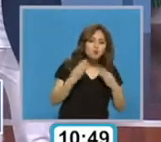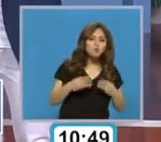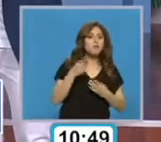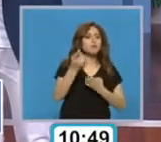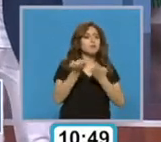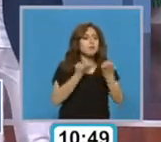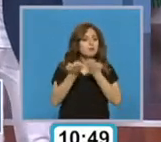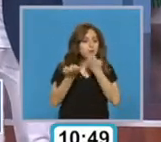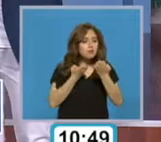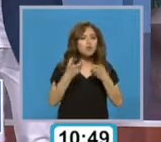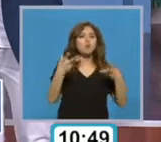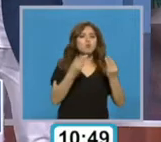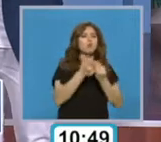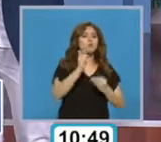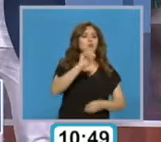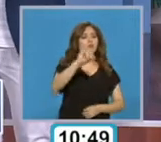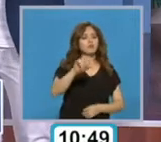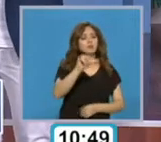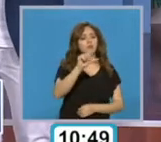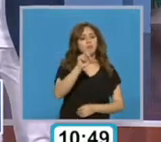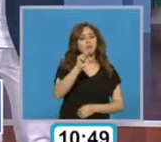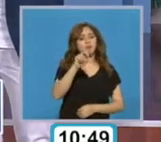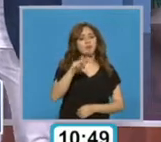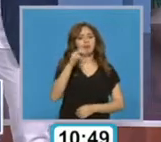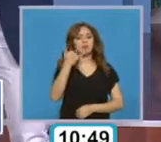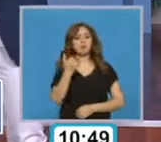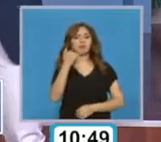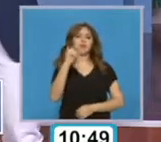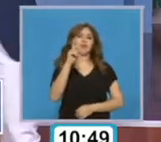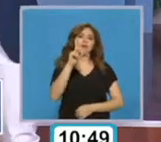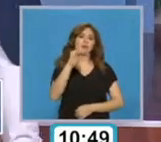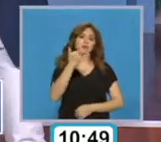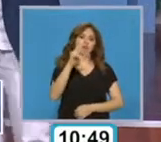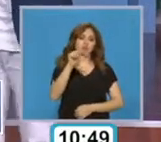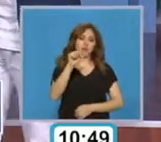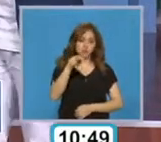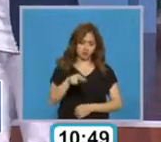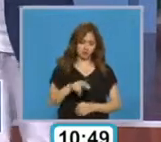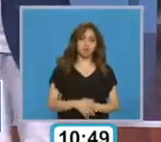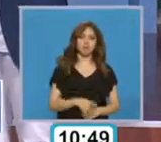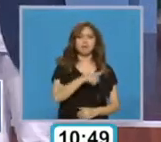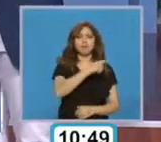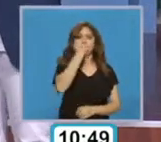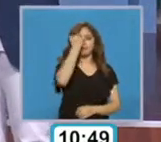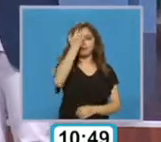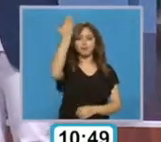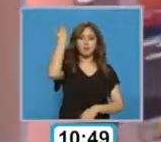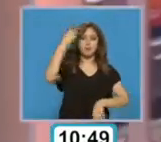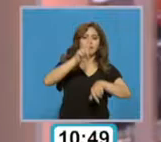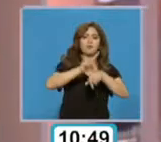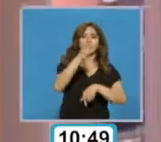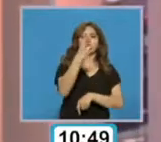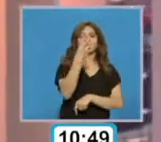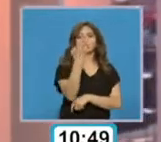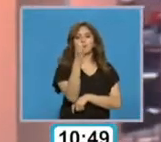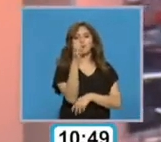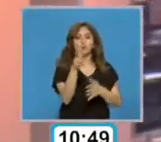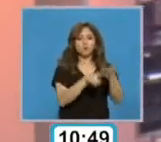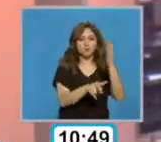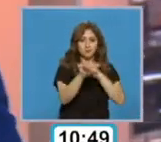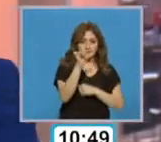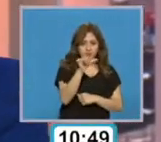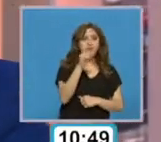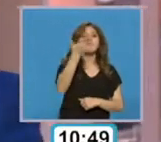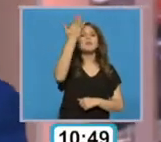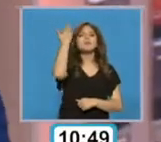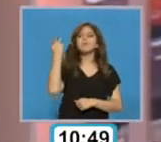cómo nace este concepto. Bueno, la idea surgió el 3 de enero del 2016 Ajá. y nosotros ya practicábamos